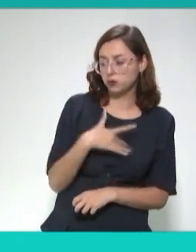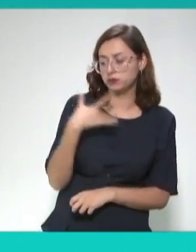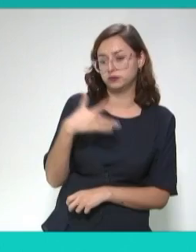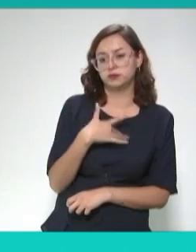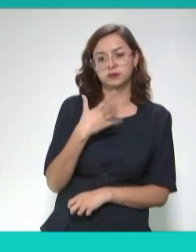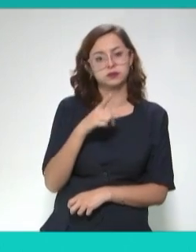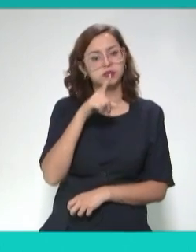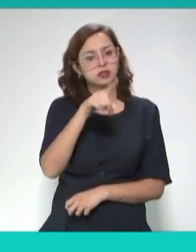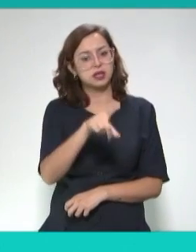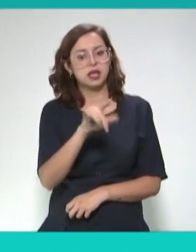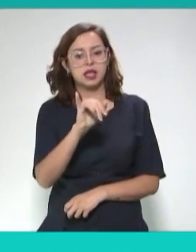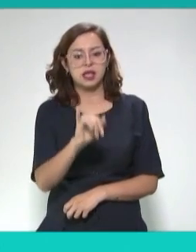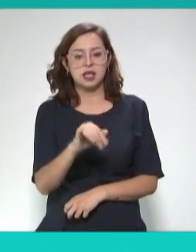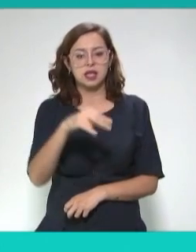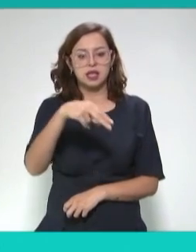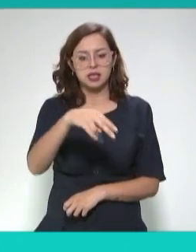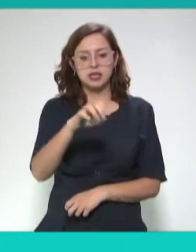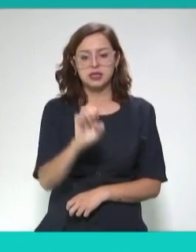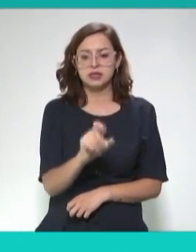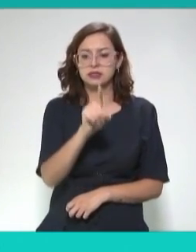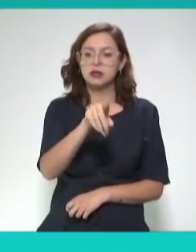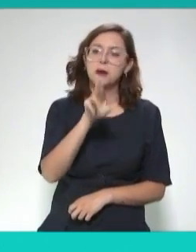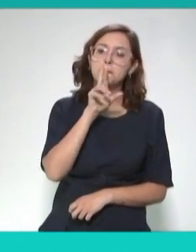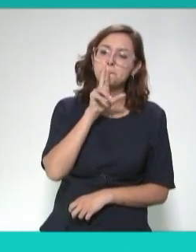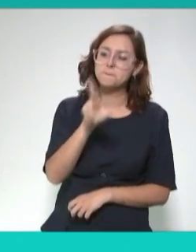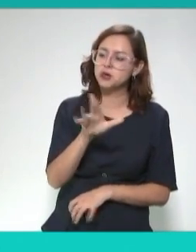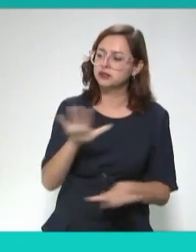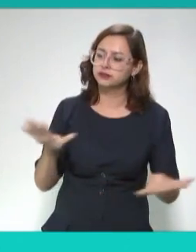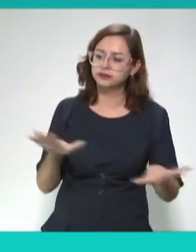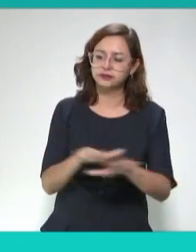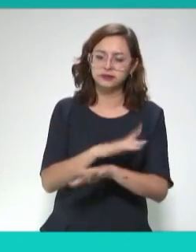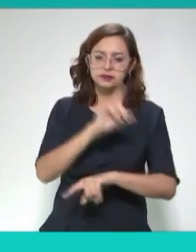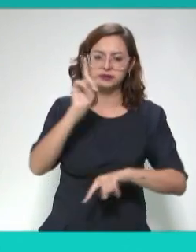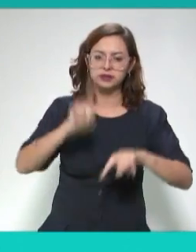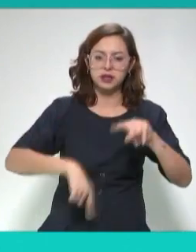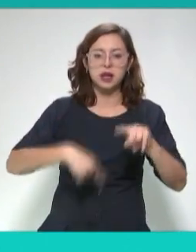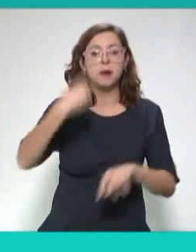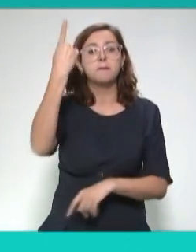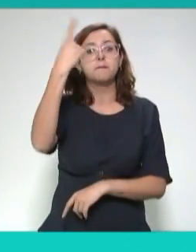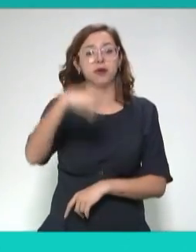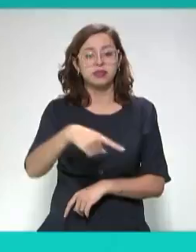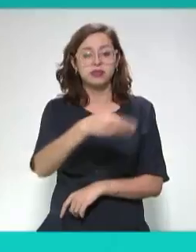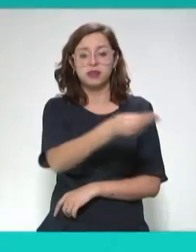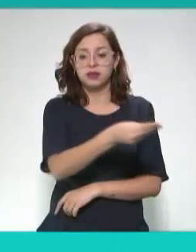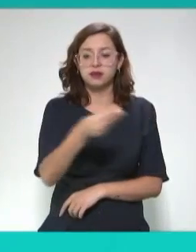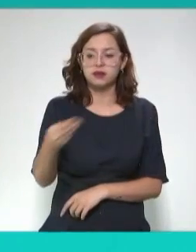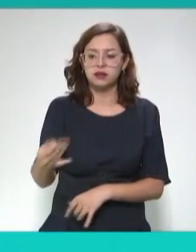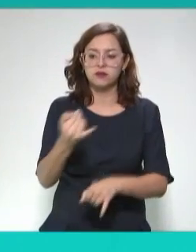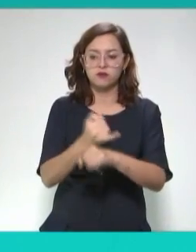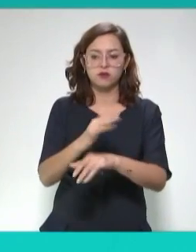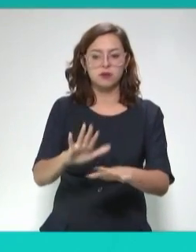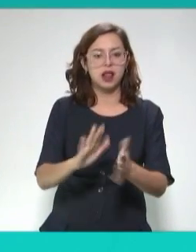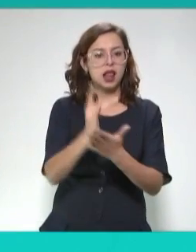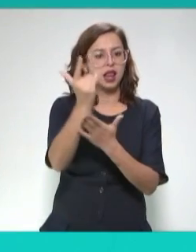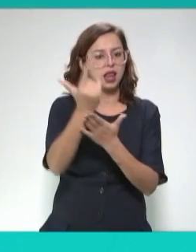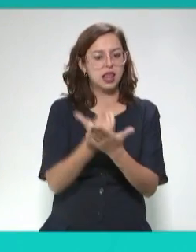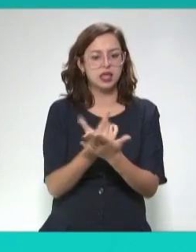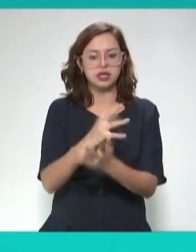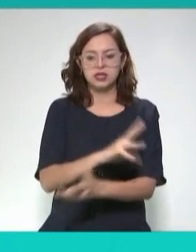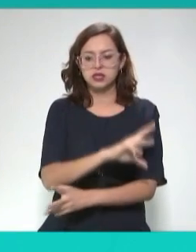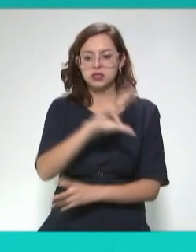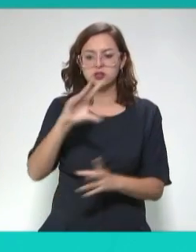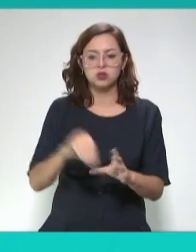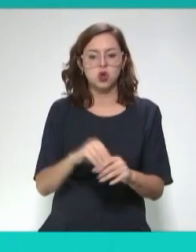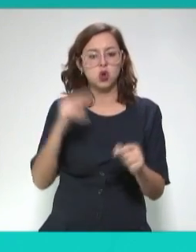respuesta del Instituto Nacional Electoral e instruirle a efecto de entregar la lista completa de